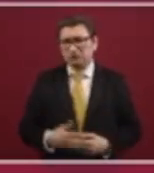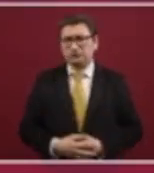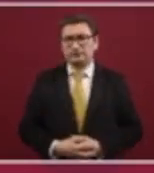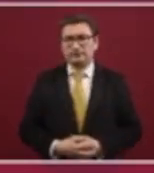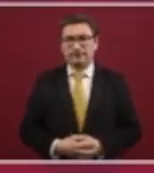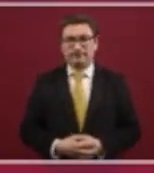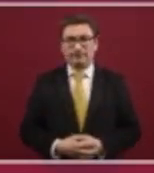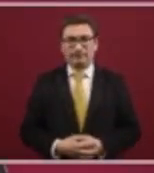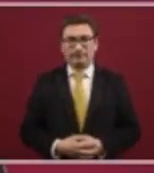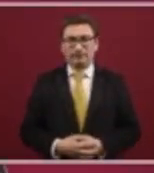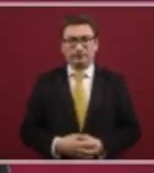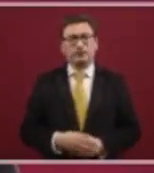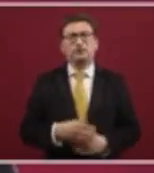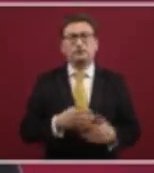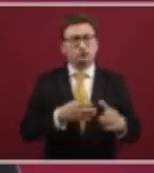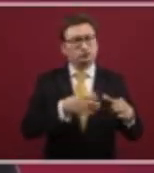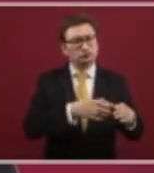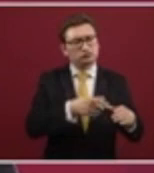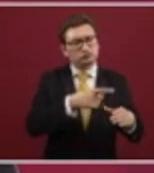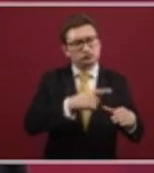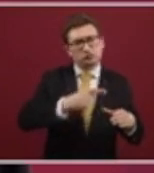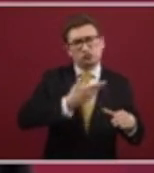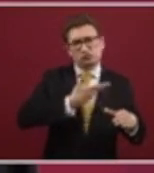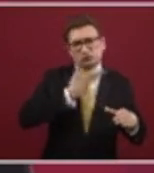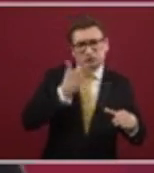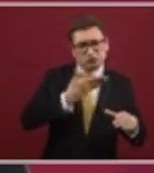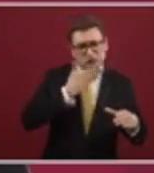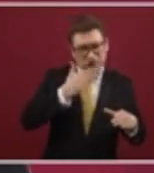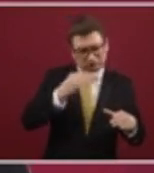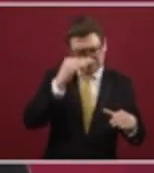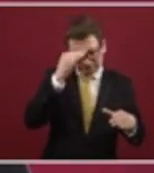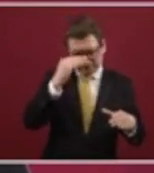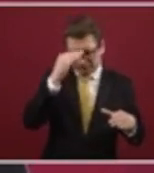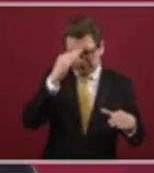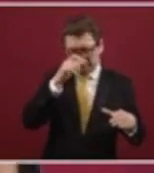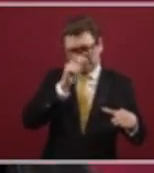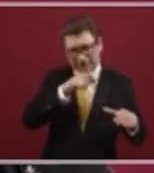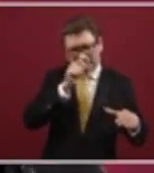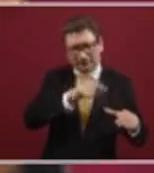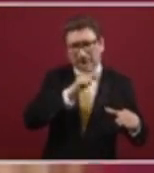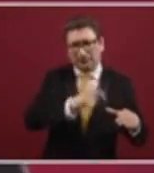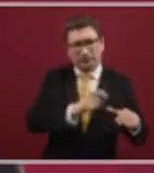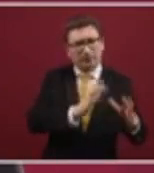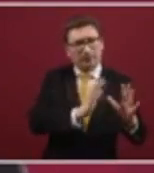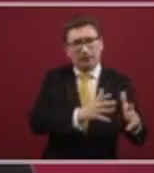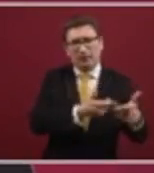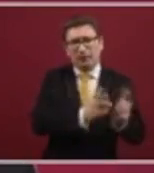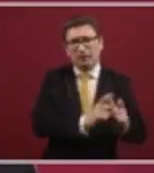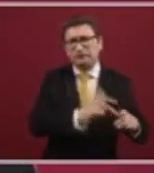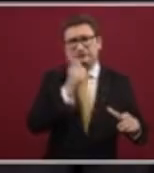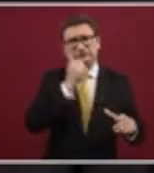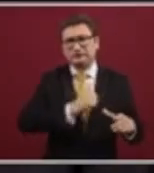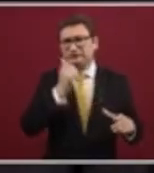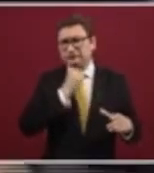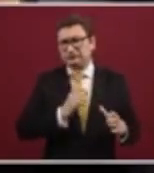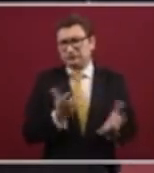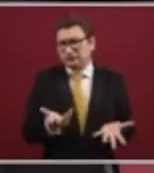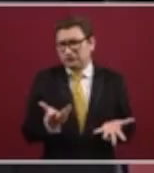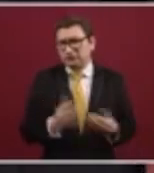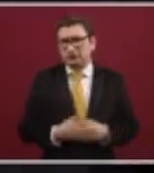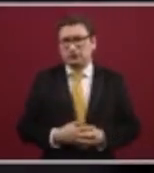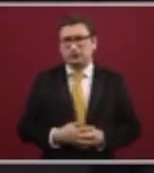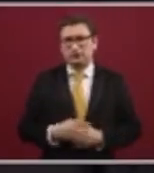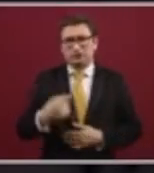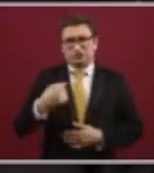un pensamiento conservador, siempre, y no estoy pensando en tener